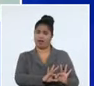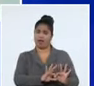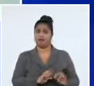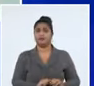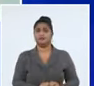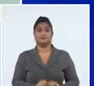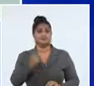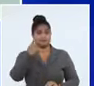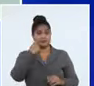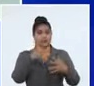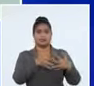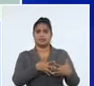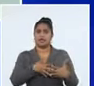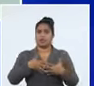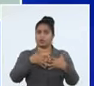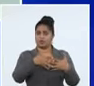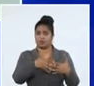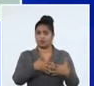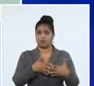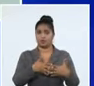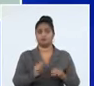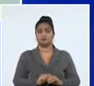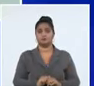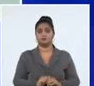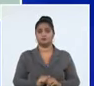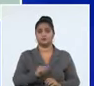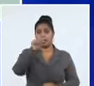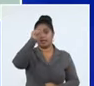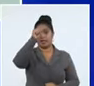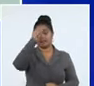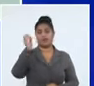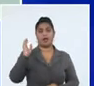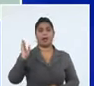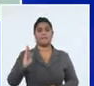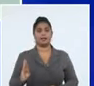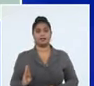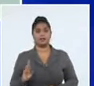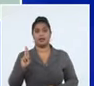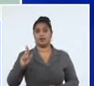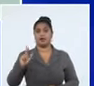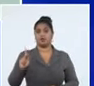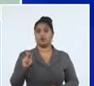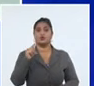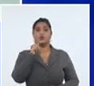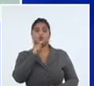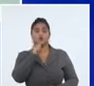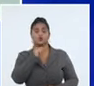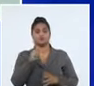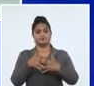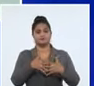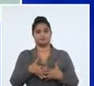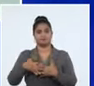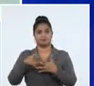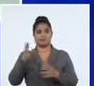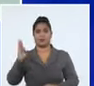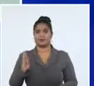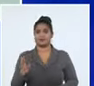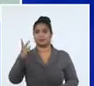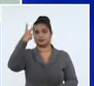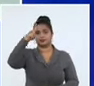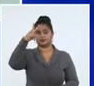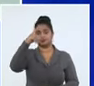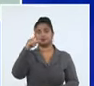Unidos, India, Brasil, Reino Unido y Rusia con los mayores números de casos, y Estados Unidos, Brasil, México, Rusia, Indonesia con el